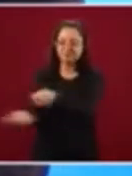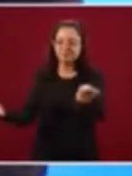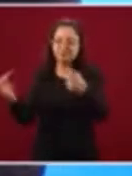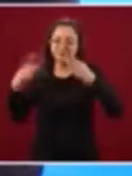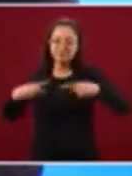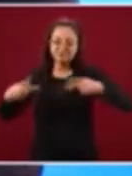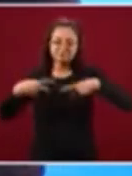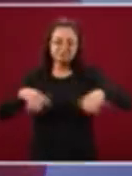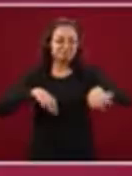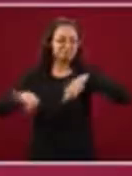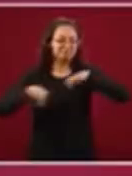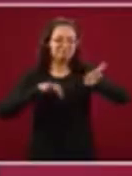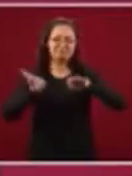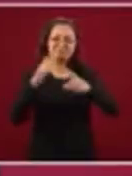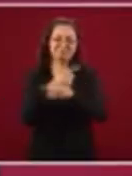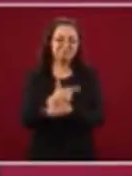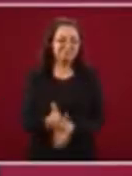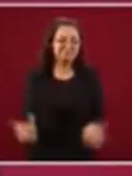quiera.